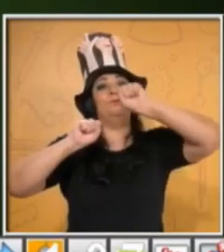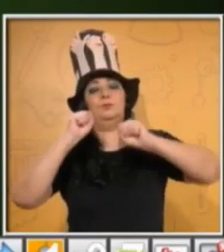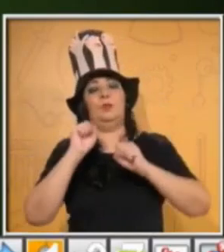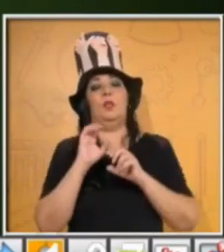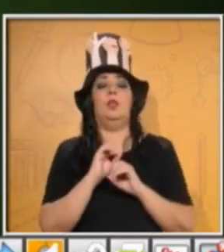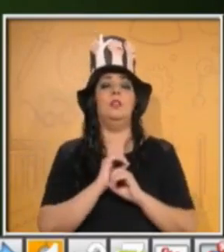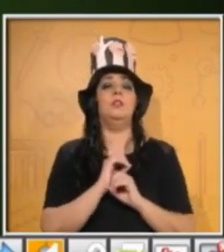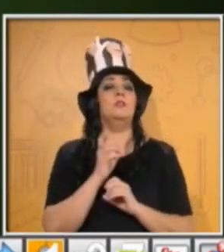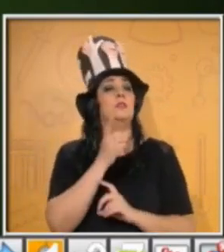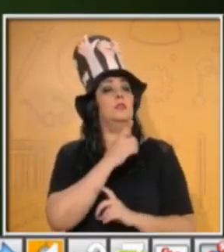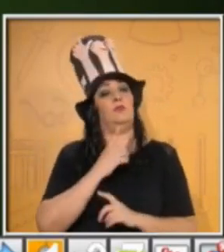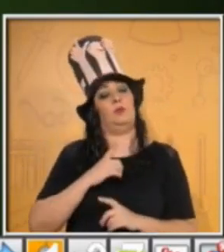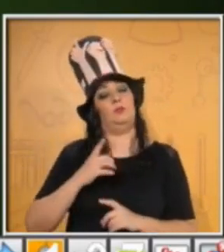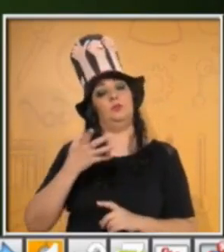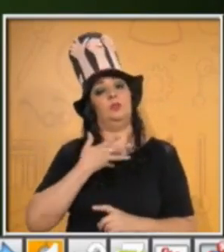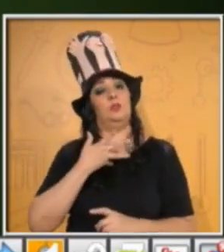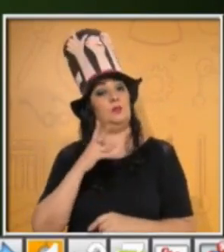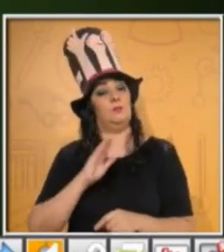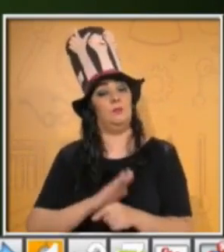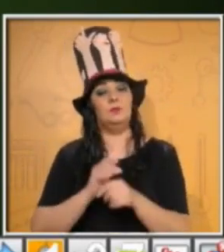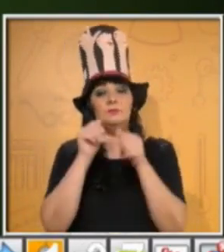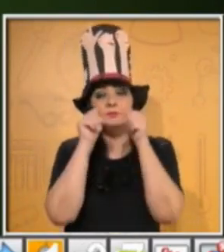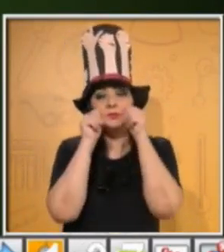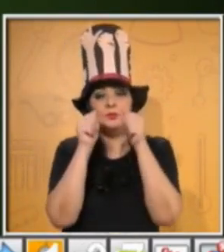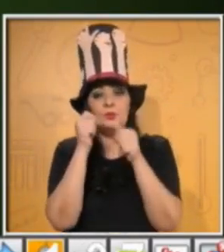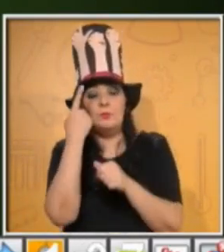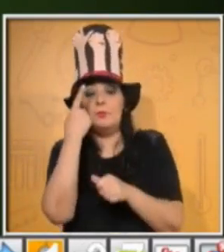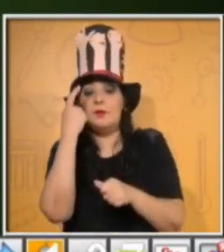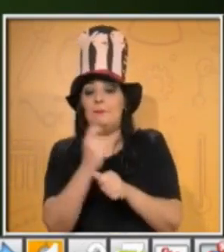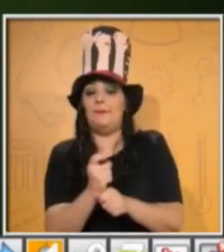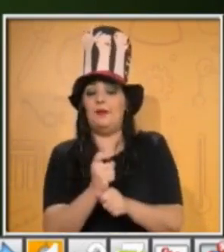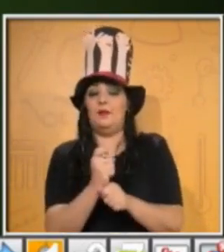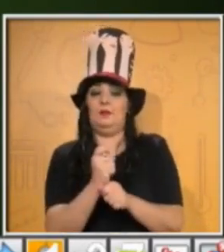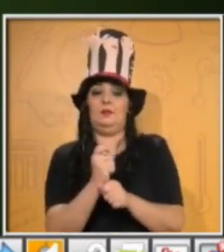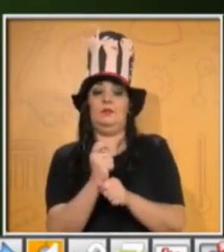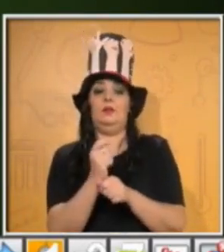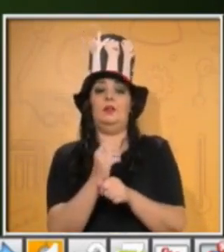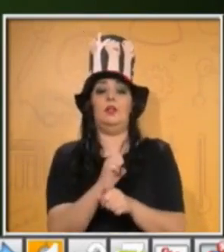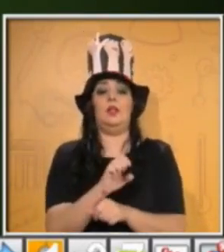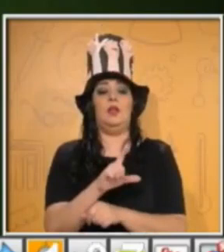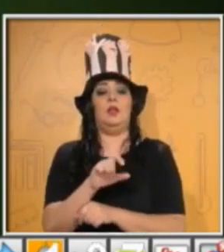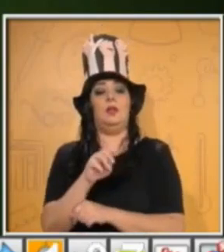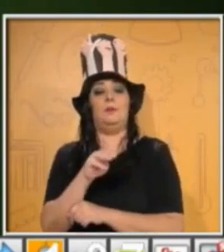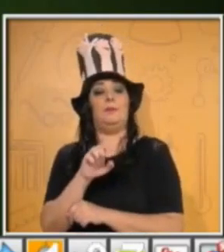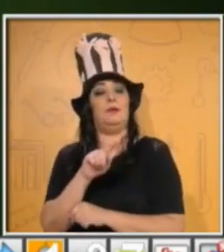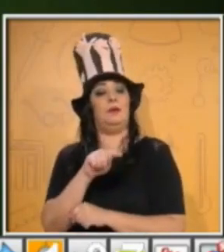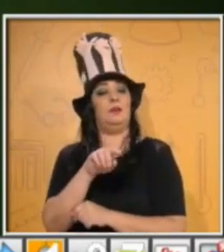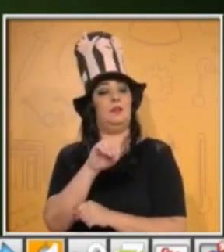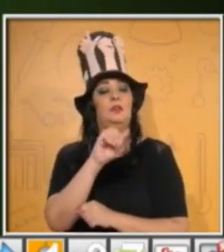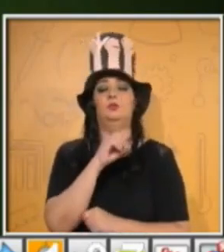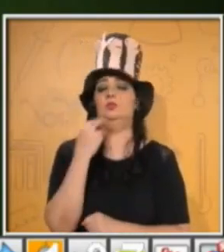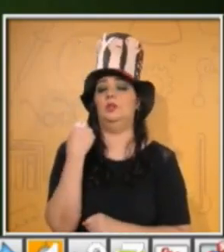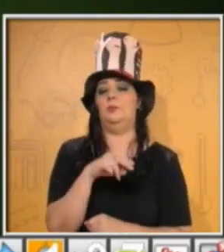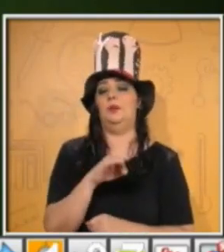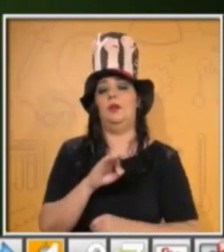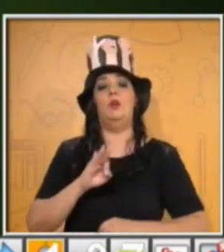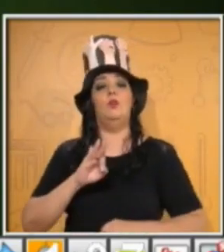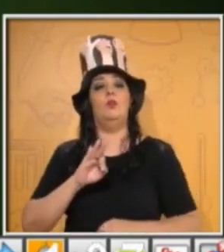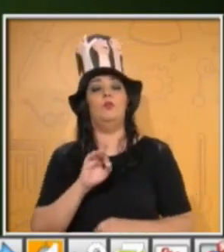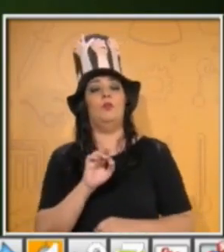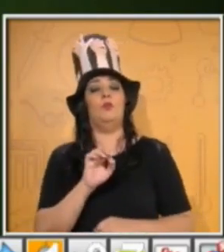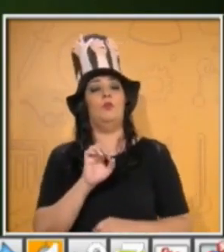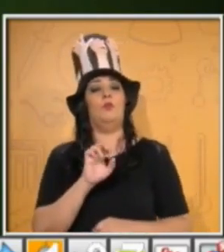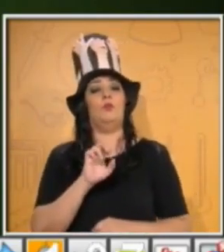primer elemento. ¿Y cuál es, maestro? El primer elemento que vamos a mencionar en esta clase es la fuerza de gravedad, que es la